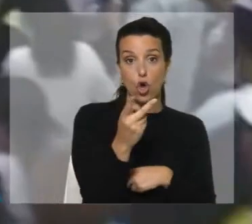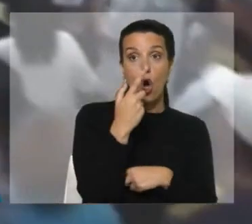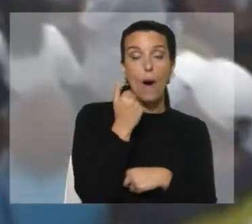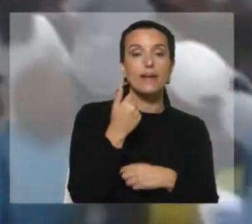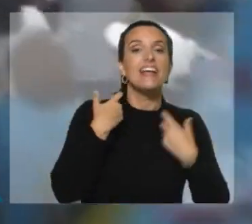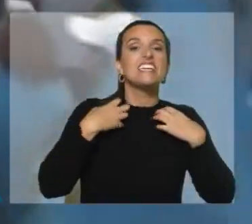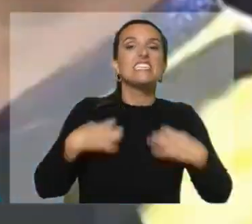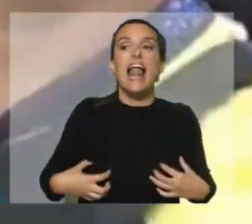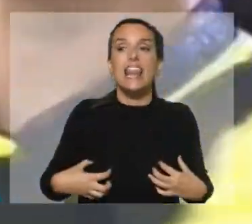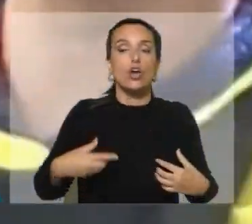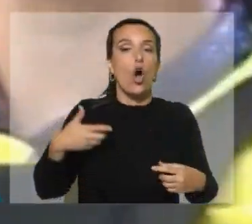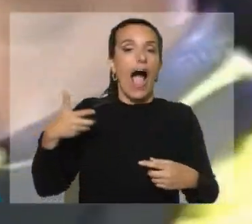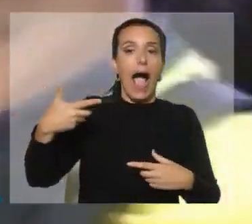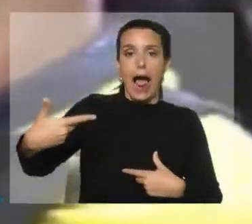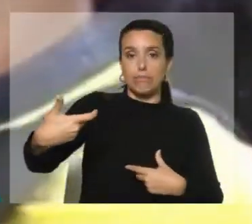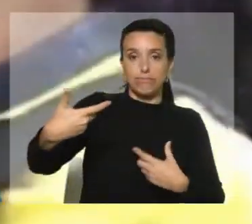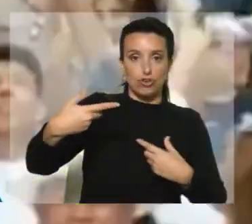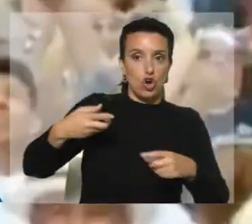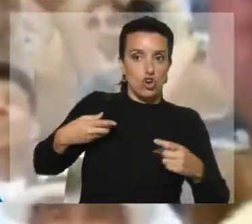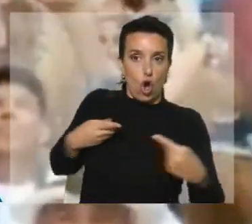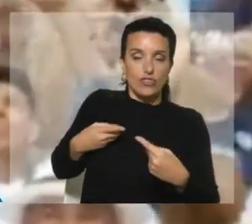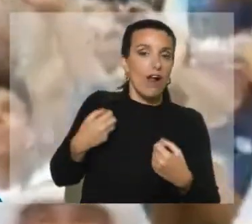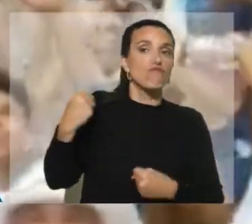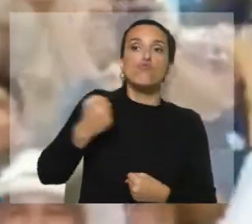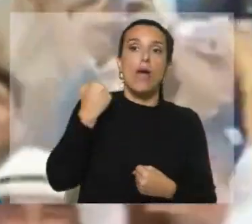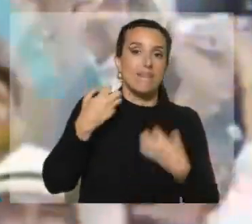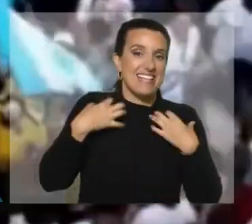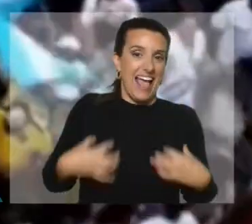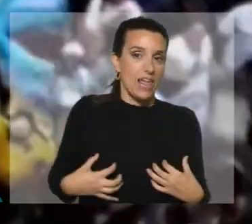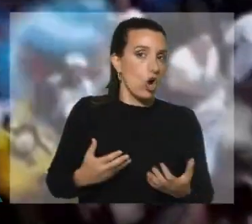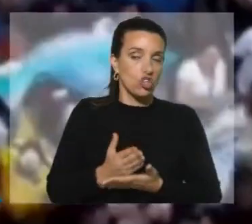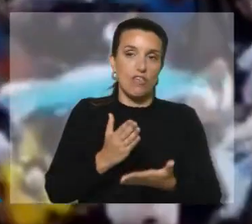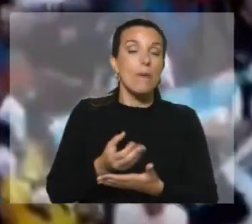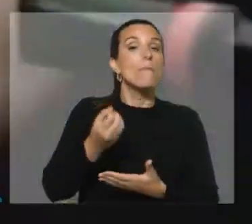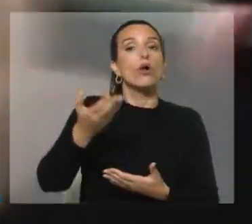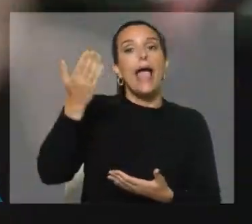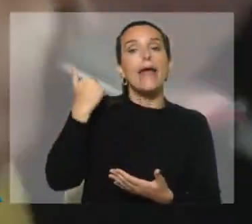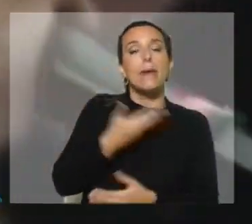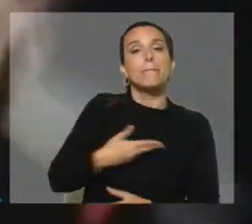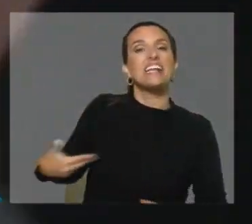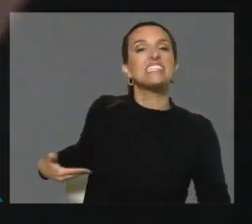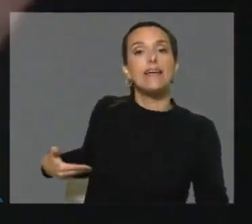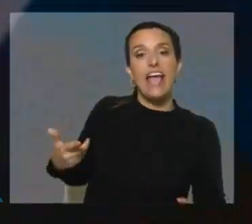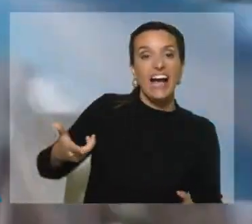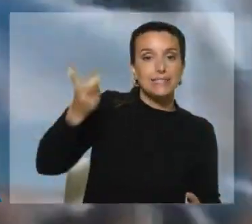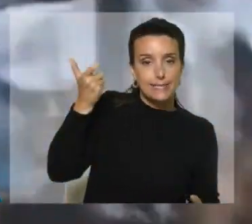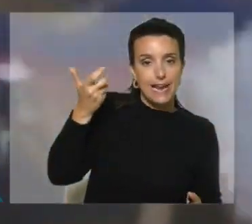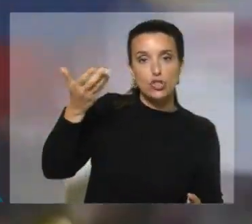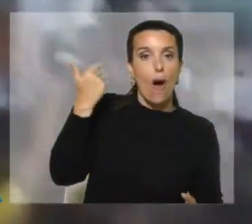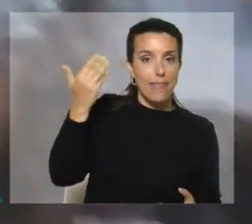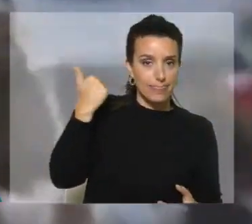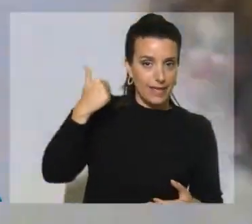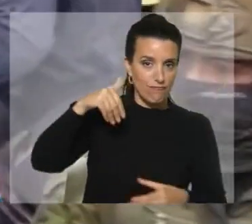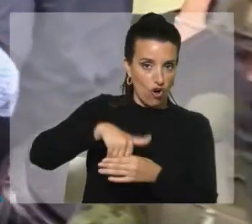chaleco antibalas Una prenda que se volvió imprescindible después del asesinato del candidato Fernando villavicencio antes de la primera